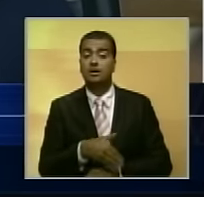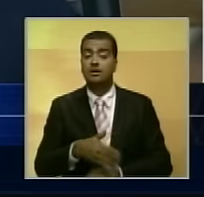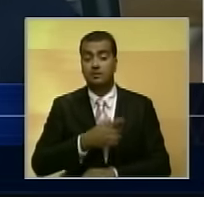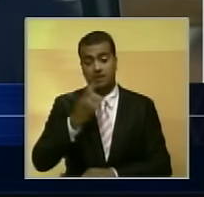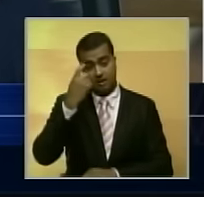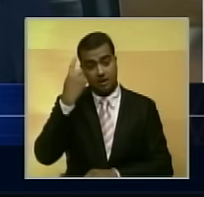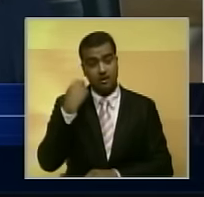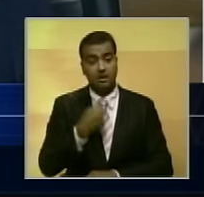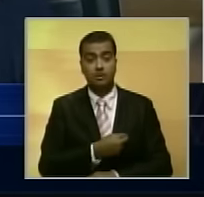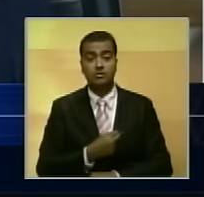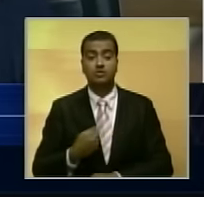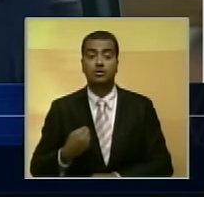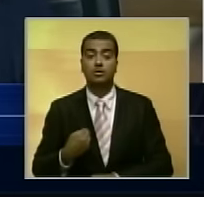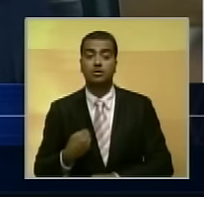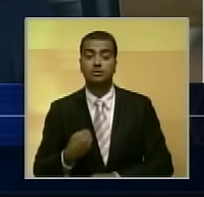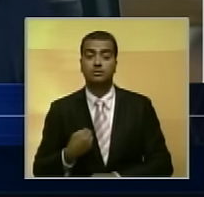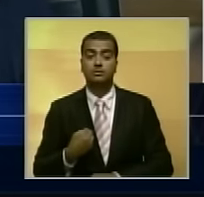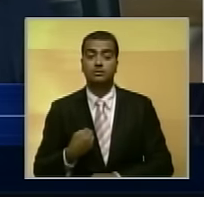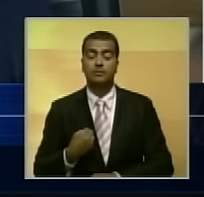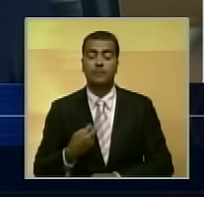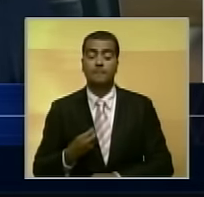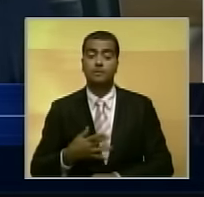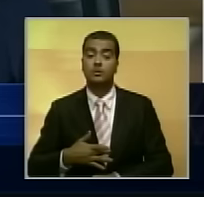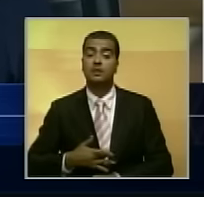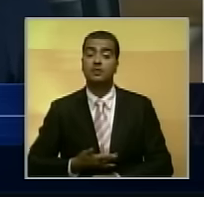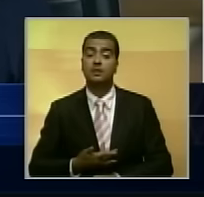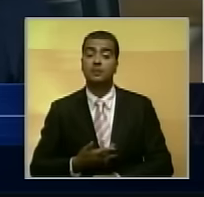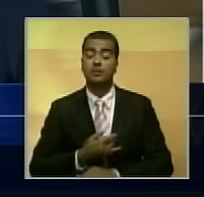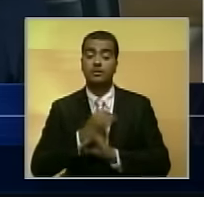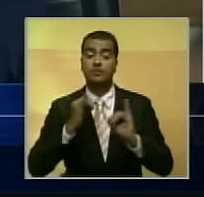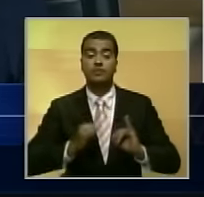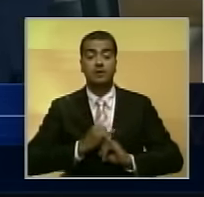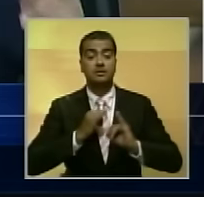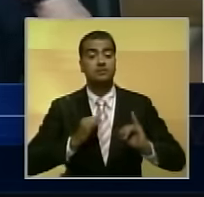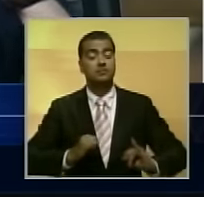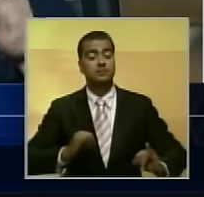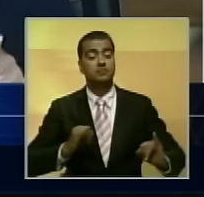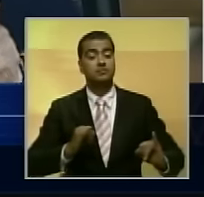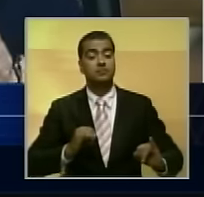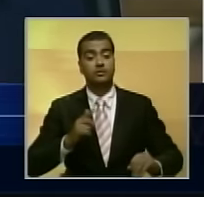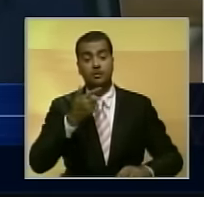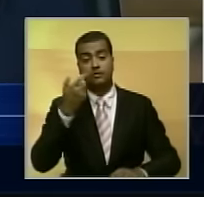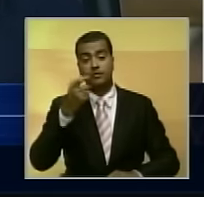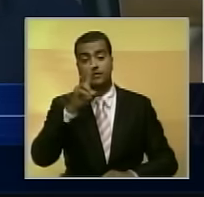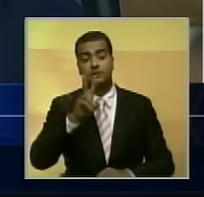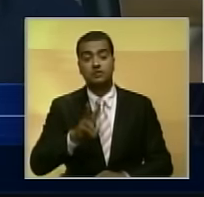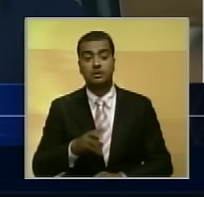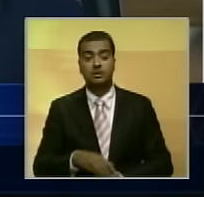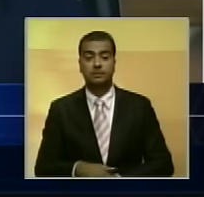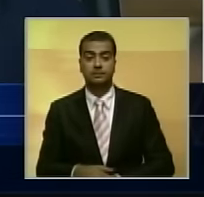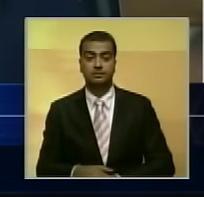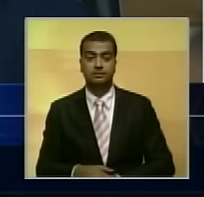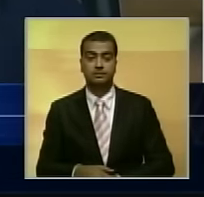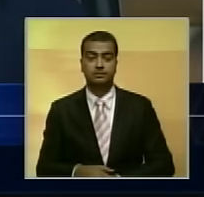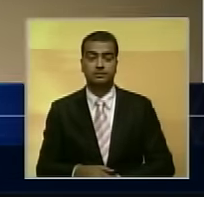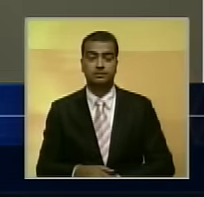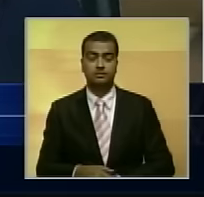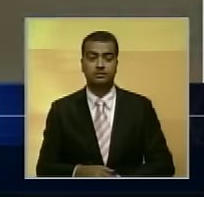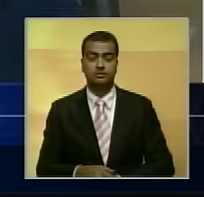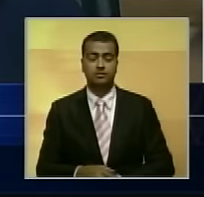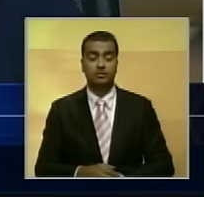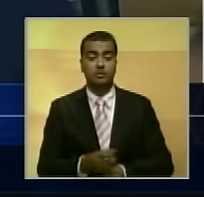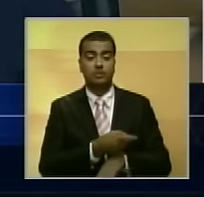ayer nosotros nos sentíamos y nos sentimos felices de que fue el pueblo de Venezuela, con su